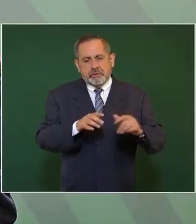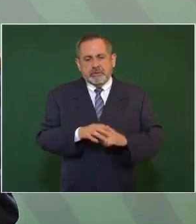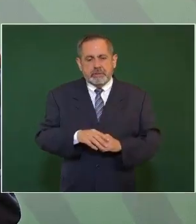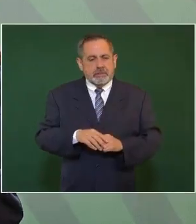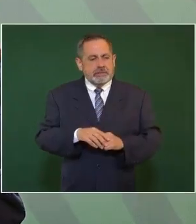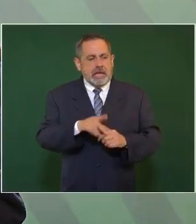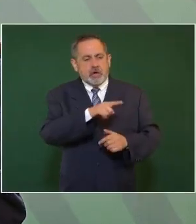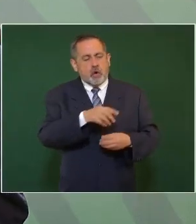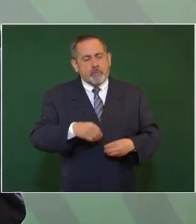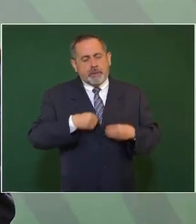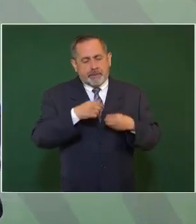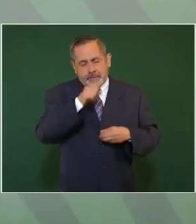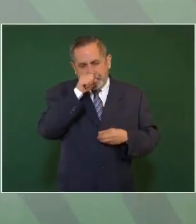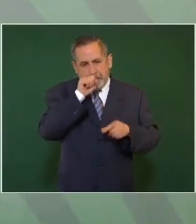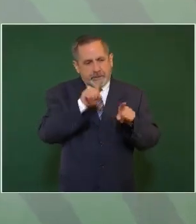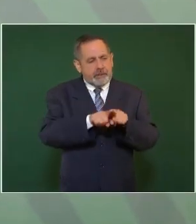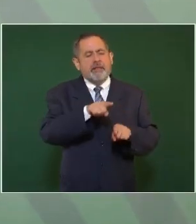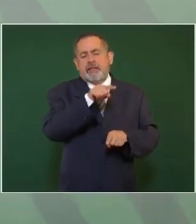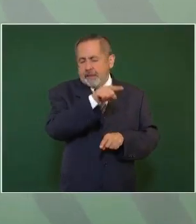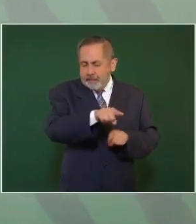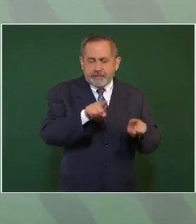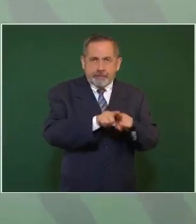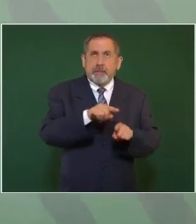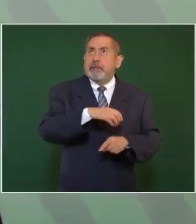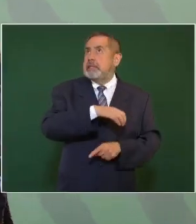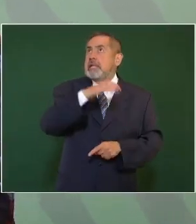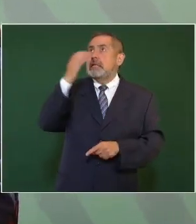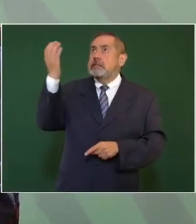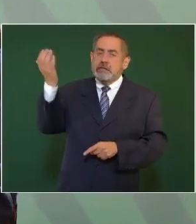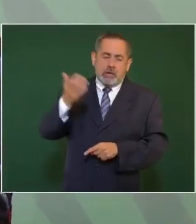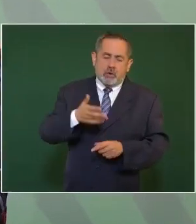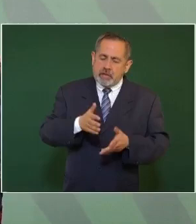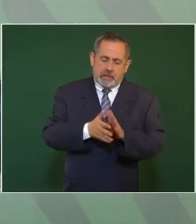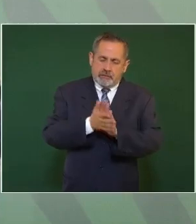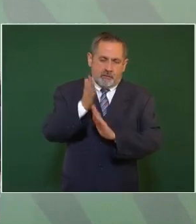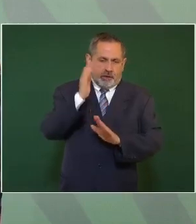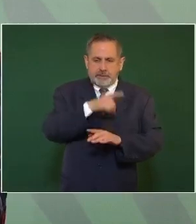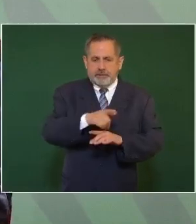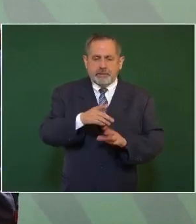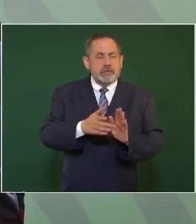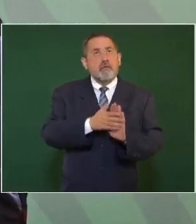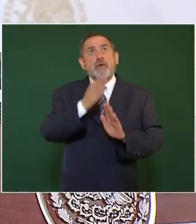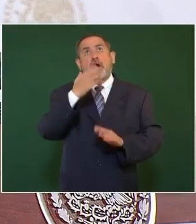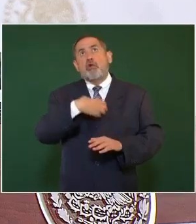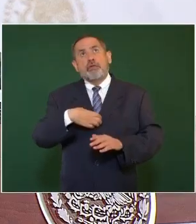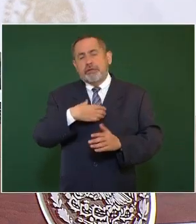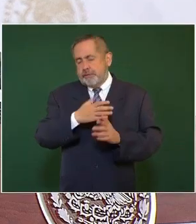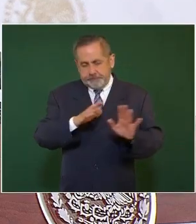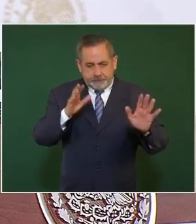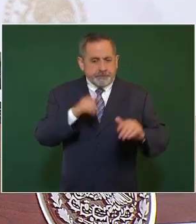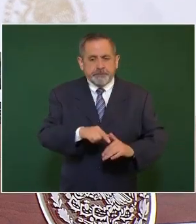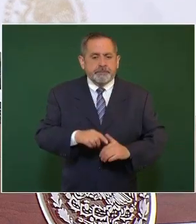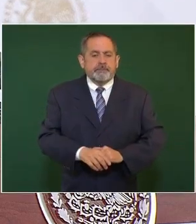ya no está con nosotros, también debe estar en el cielo y contento,